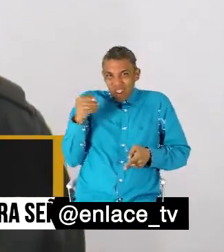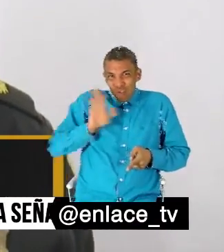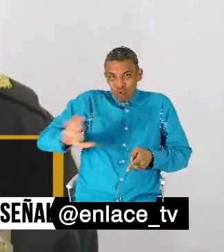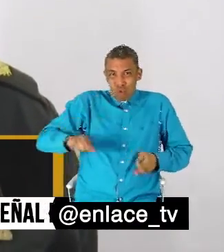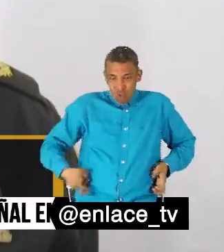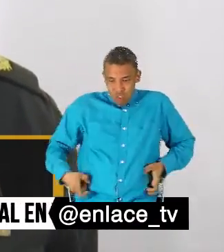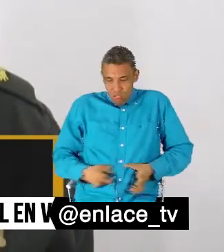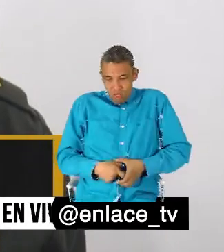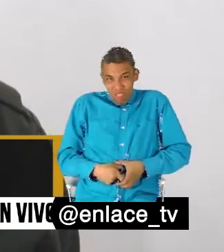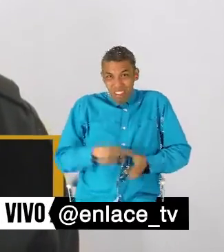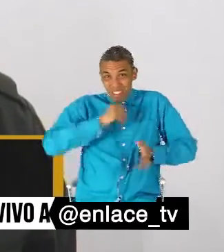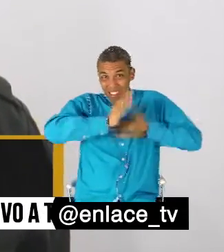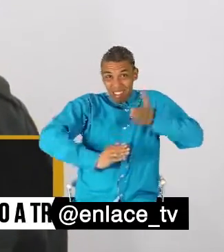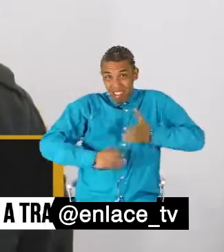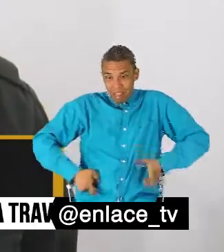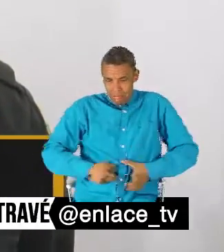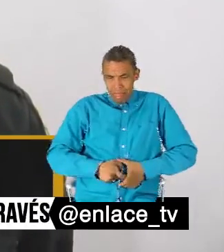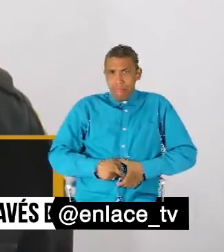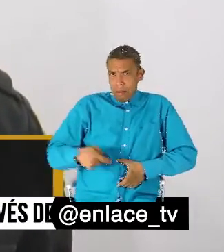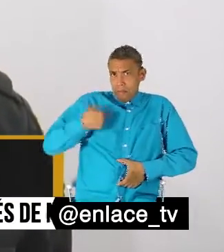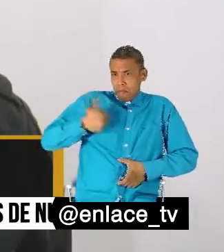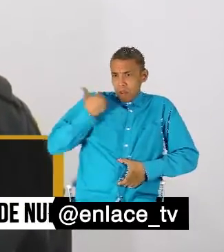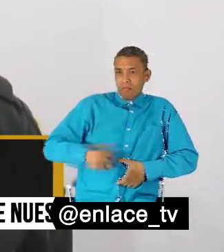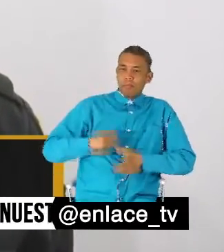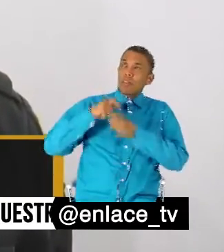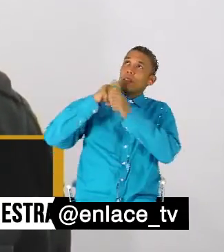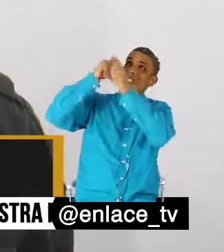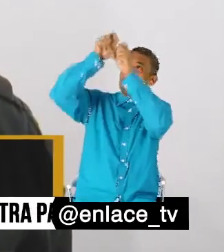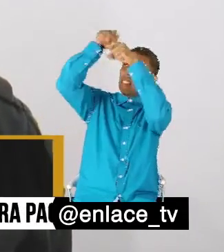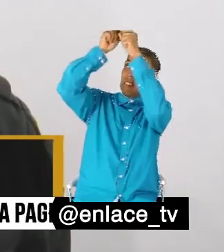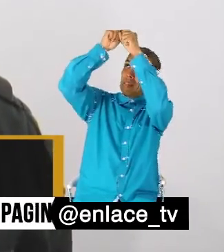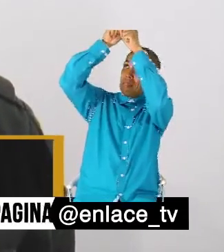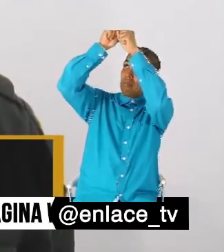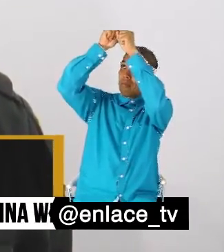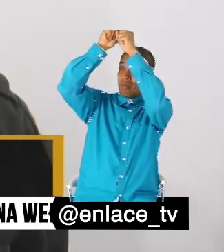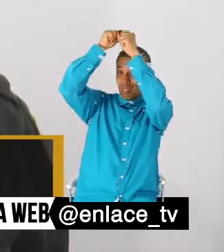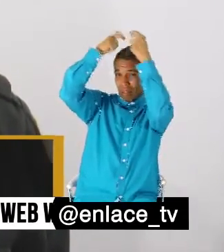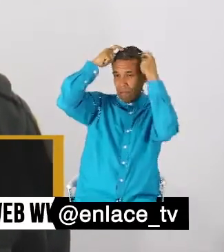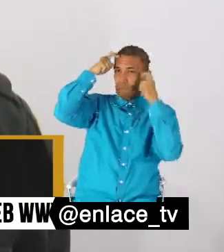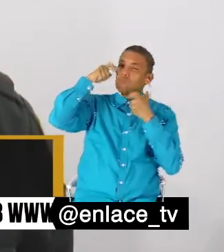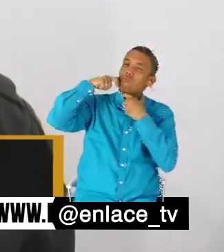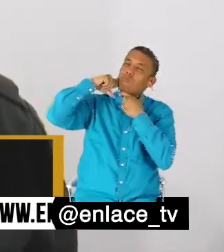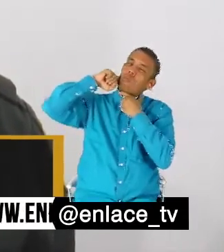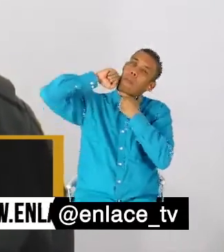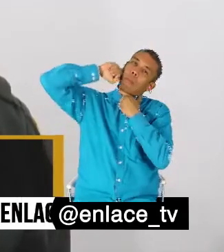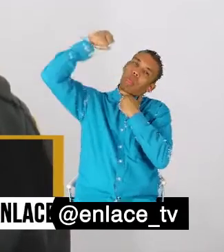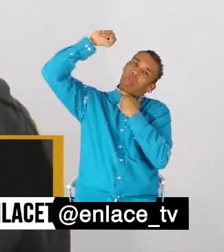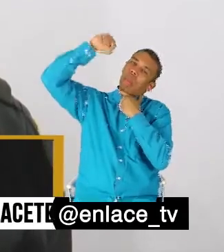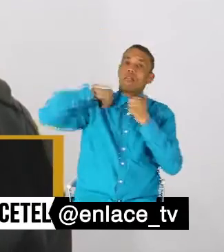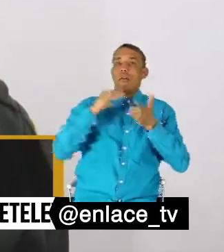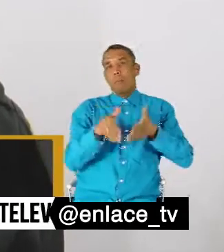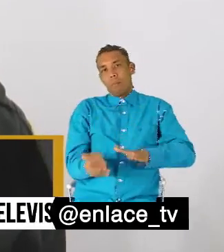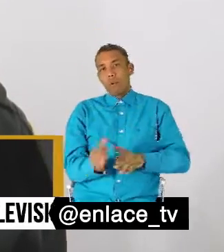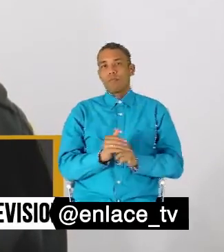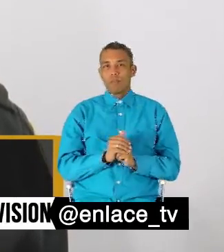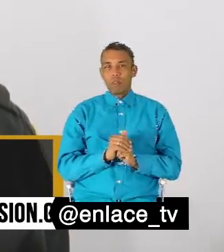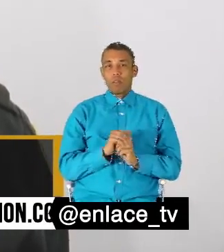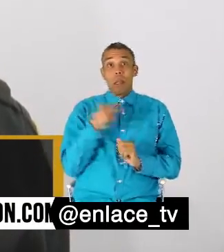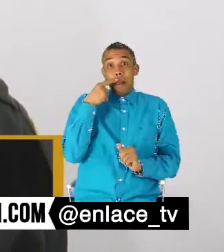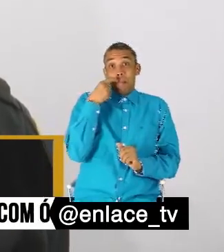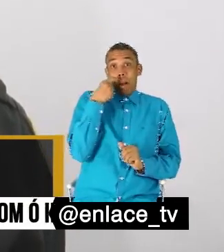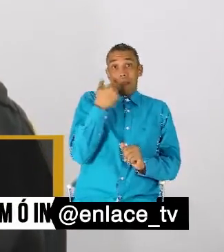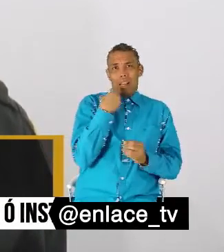un adolescente de aproximadamente 16 años, el cual pues al llegar su padre al lugar de residencia lo encuentra